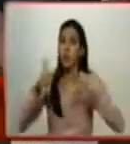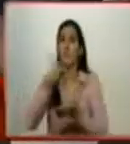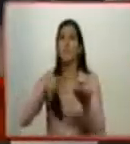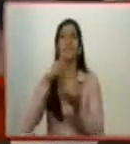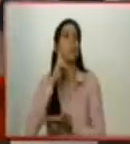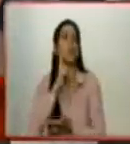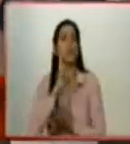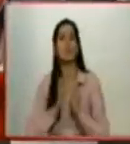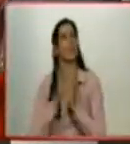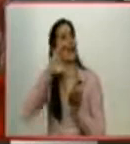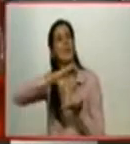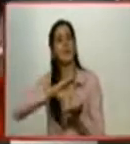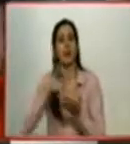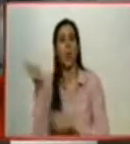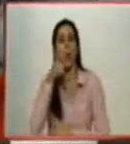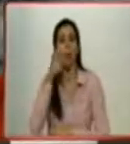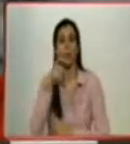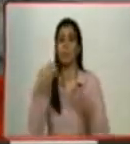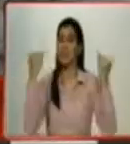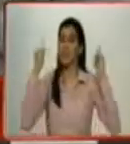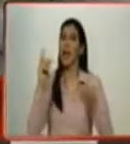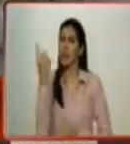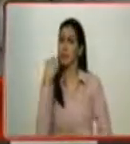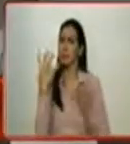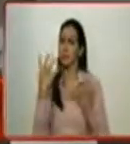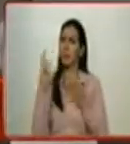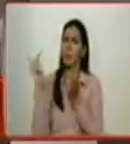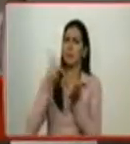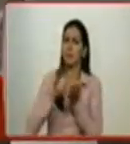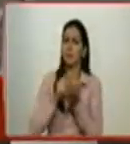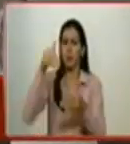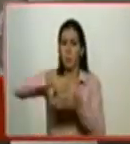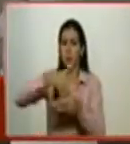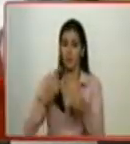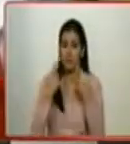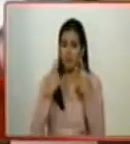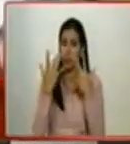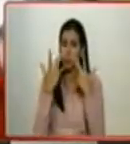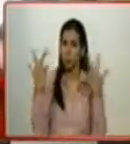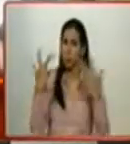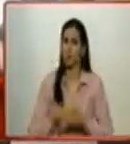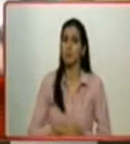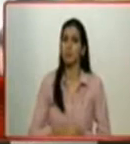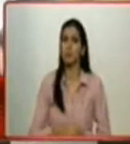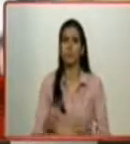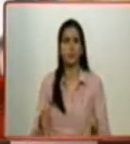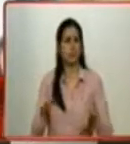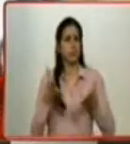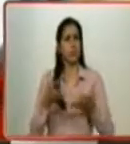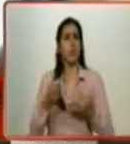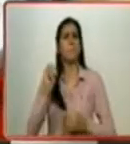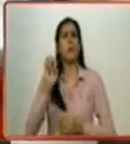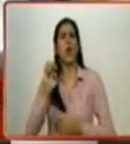Morros para celebrar la participación que se vio reflejada en los comicios electorales. Es un triunfo moral,